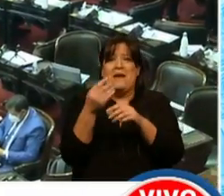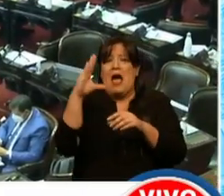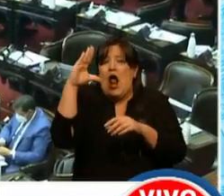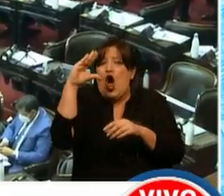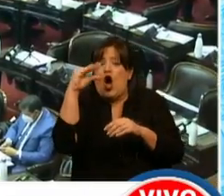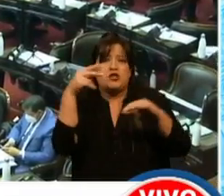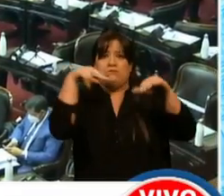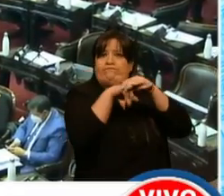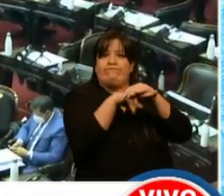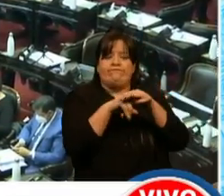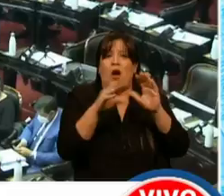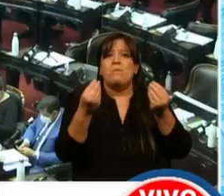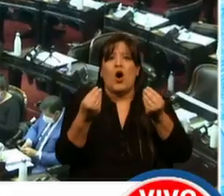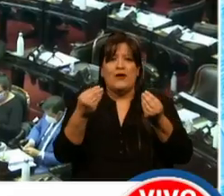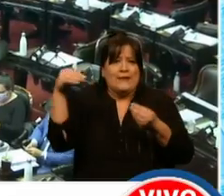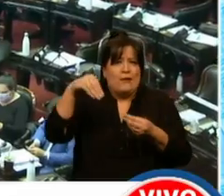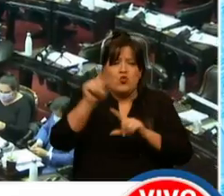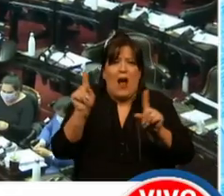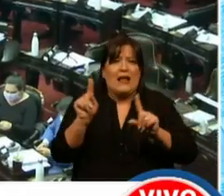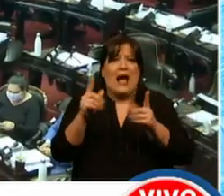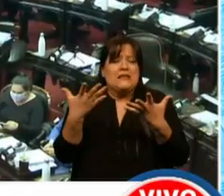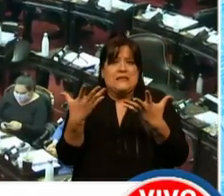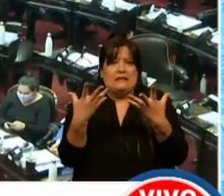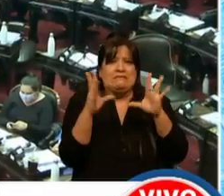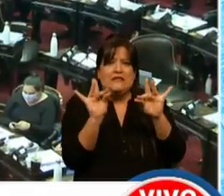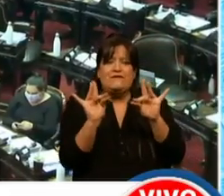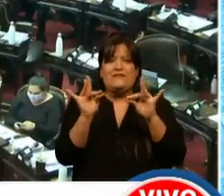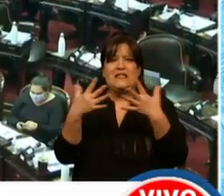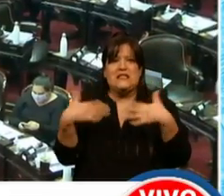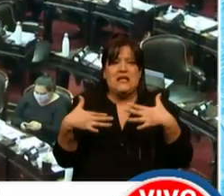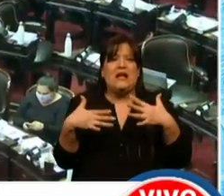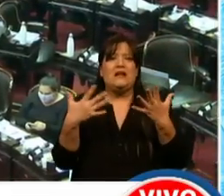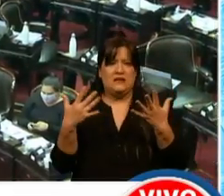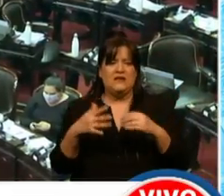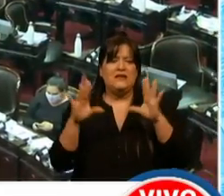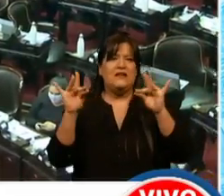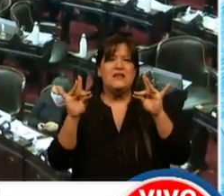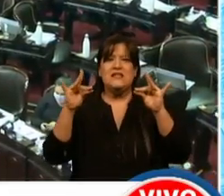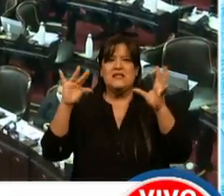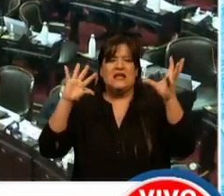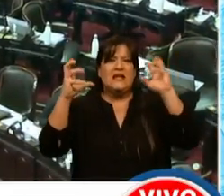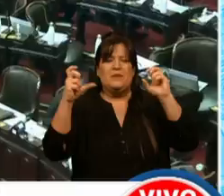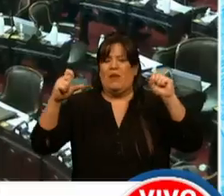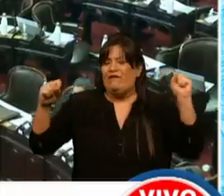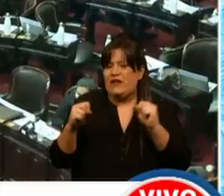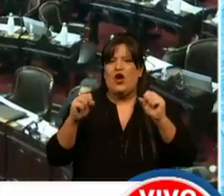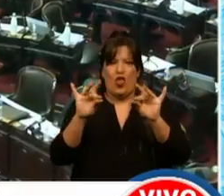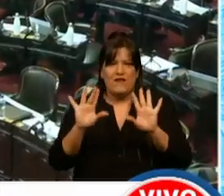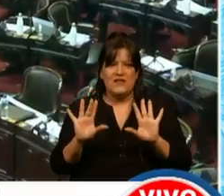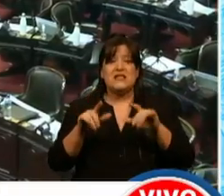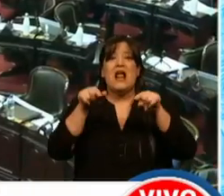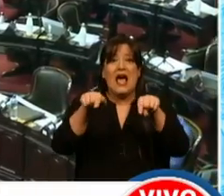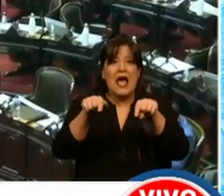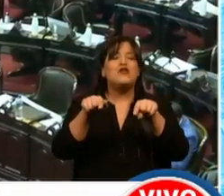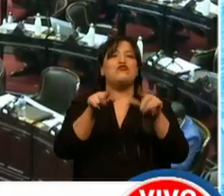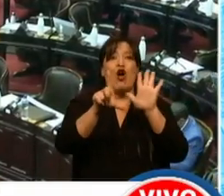noche por cuanto no alcanza para hacer frente al costo de las tarifas esto va a significar señor presidente